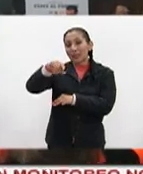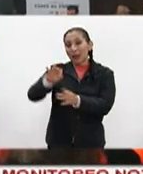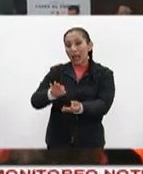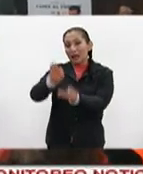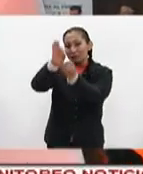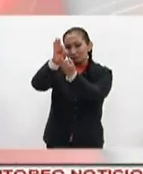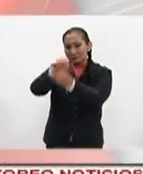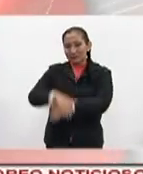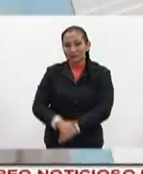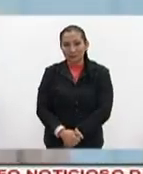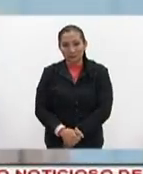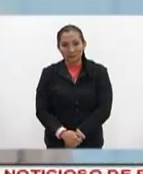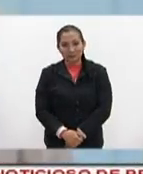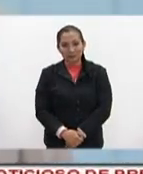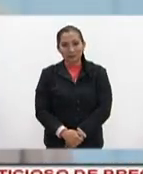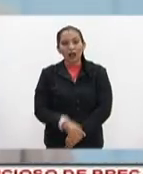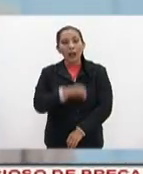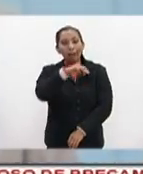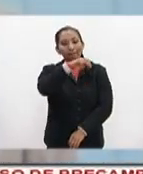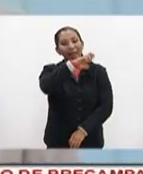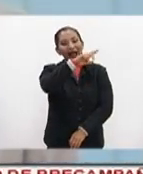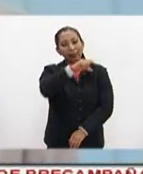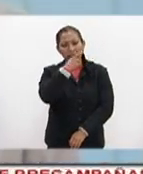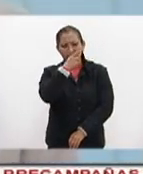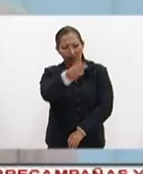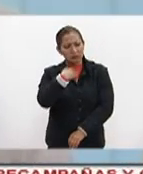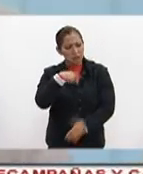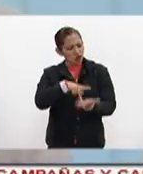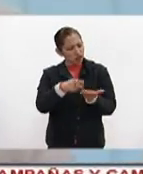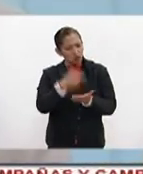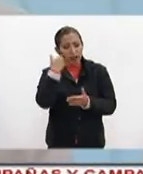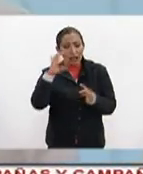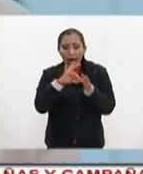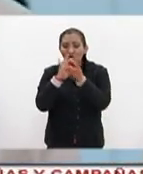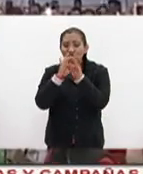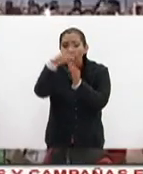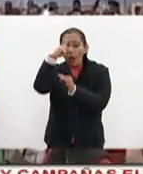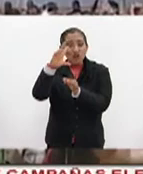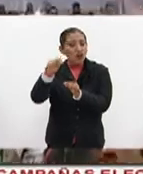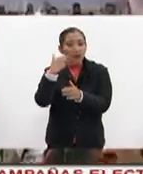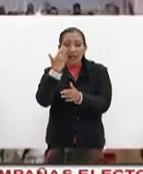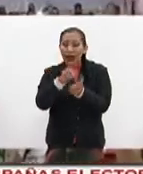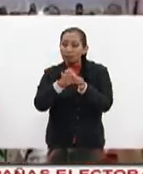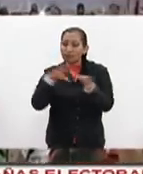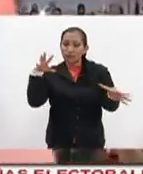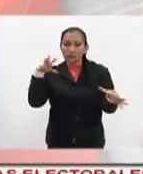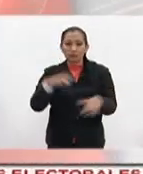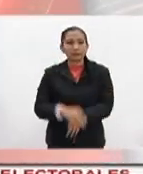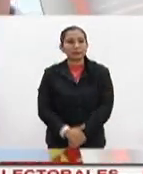frente. José Antonio Meade afirmó que su proyecto busca unir a México, no fracturarlo.